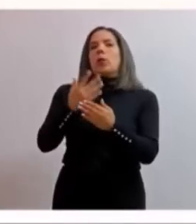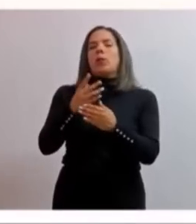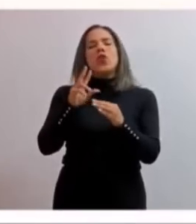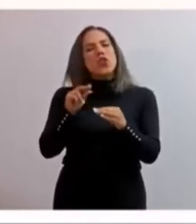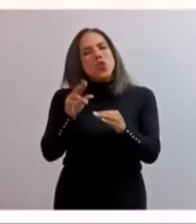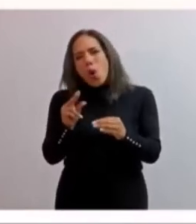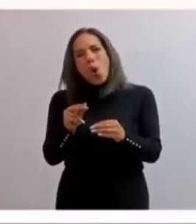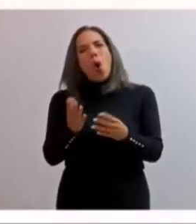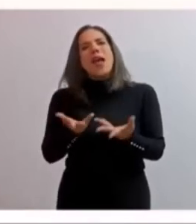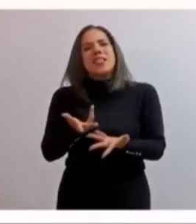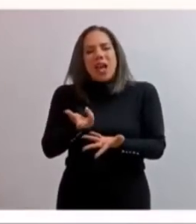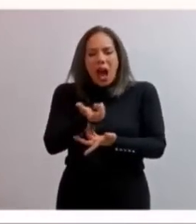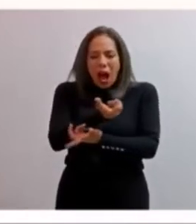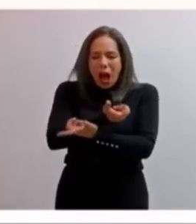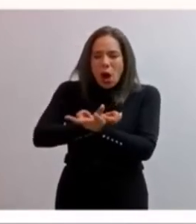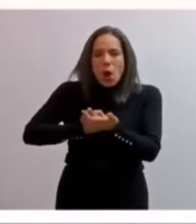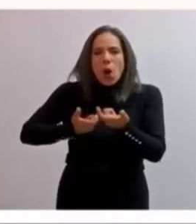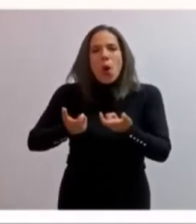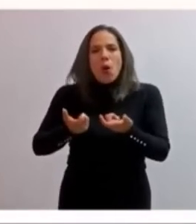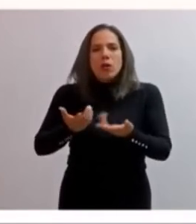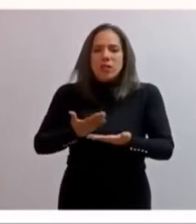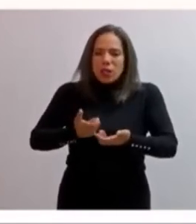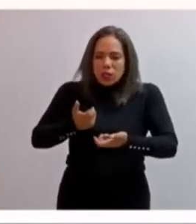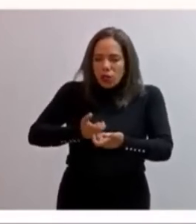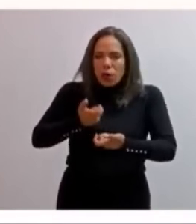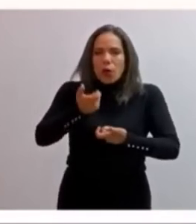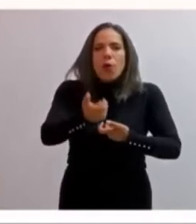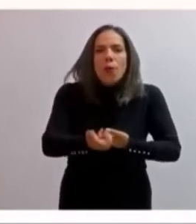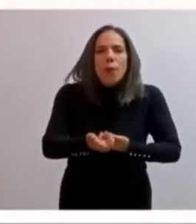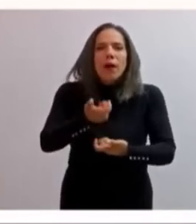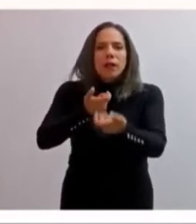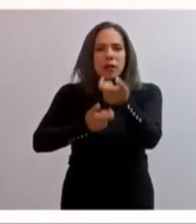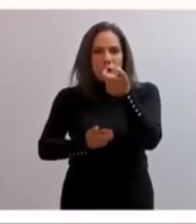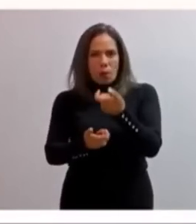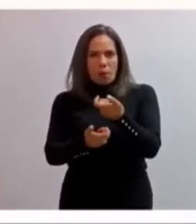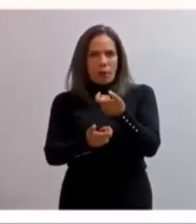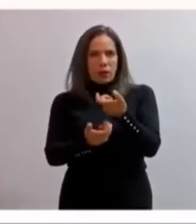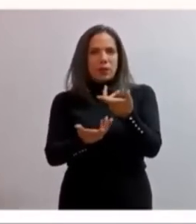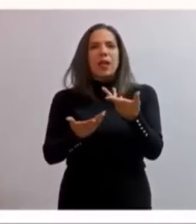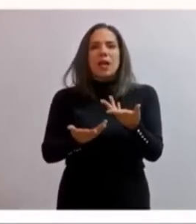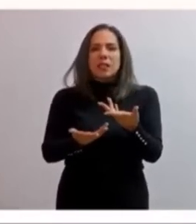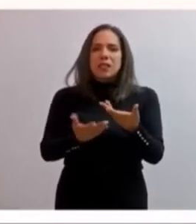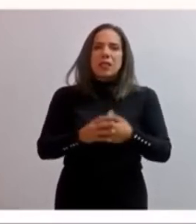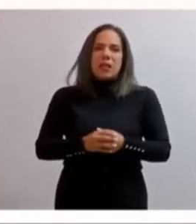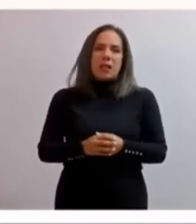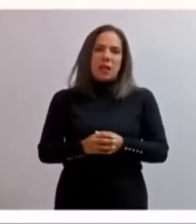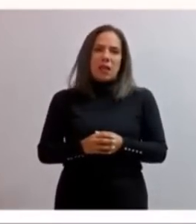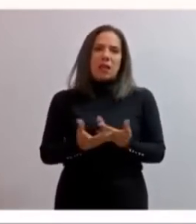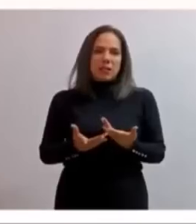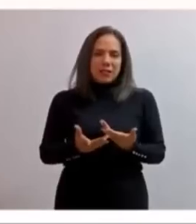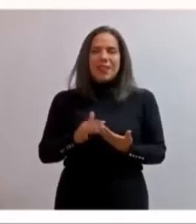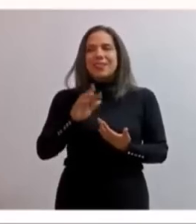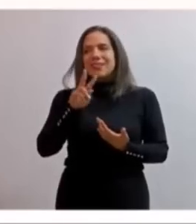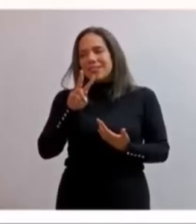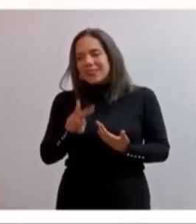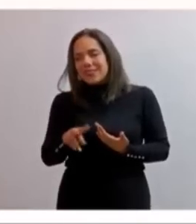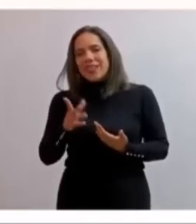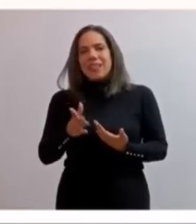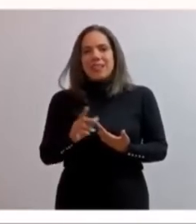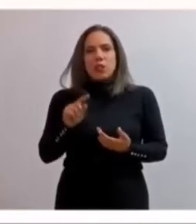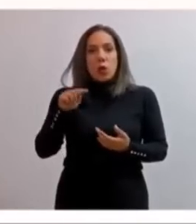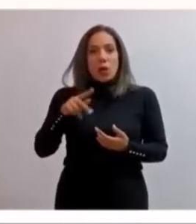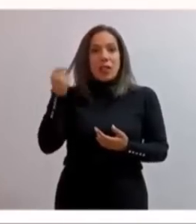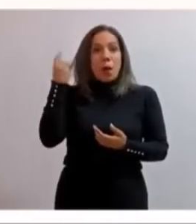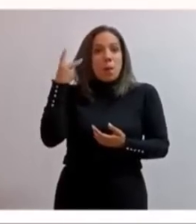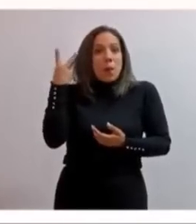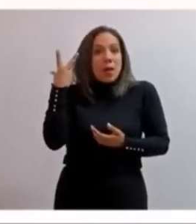formulado para el trabajo cotidiano. Por eso hemos pensado que estamos hablando de un plan de estudios vivo, porque es un